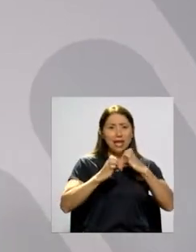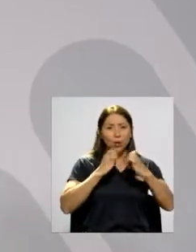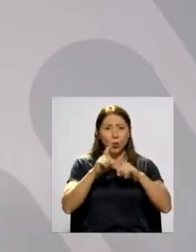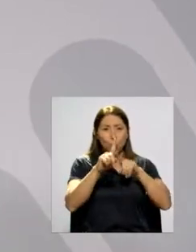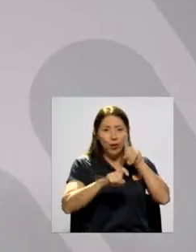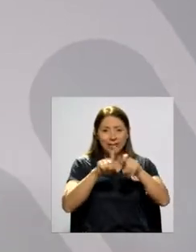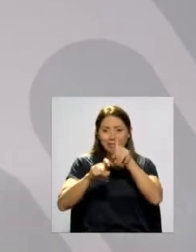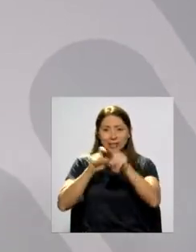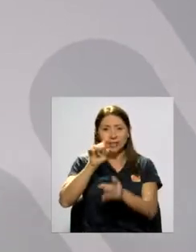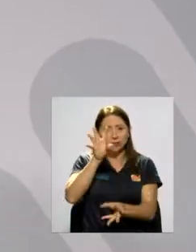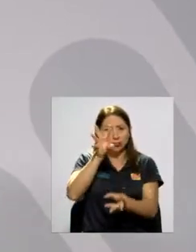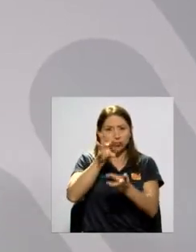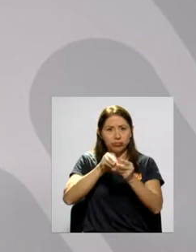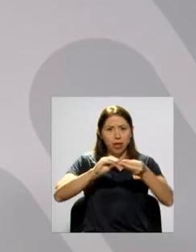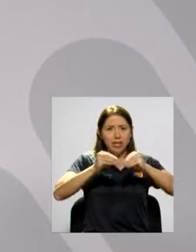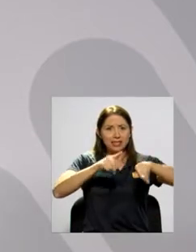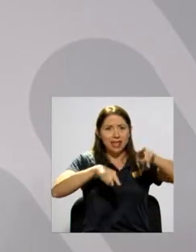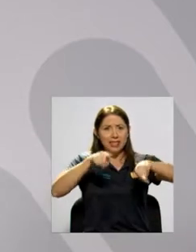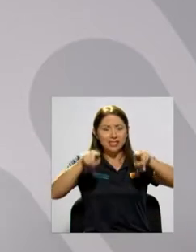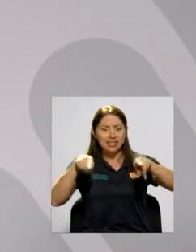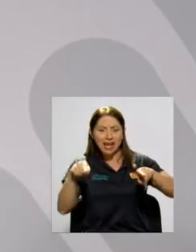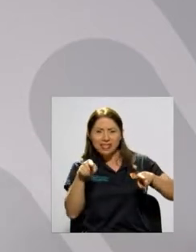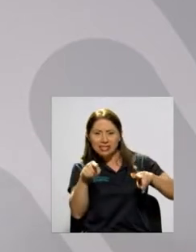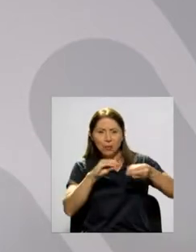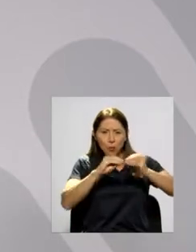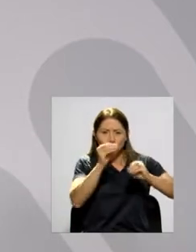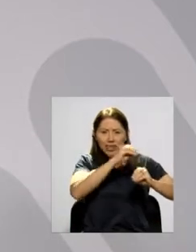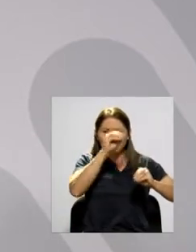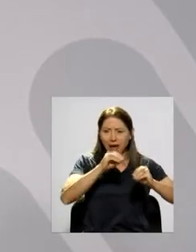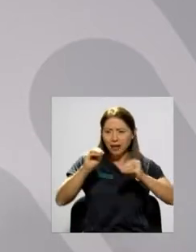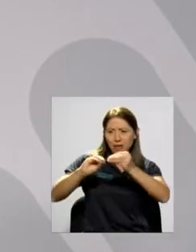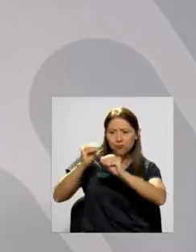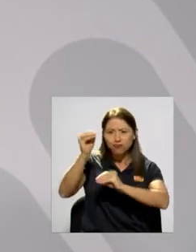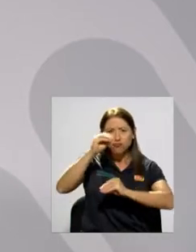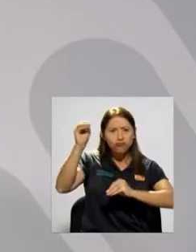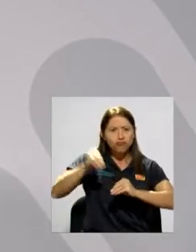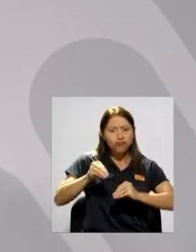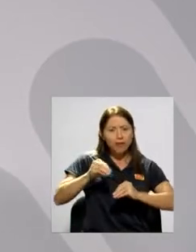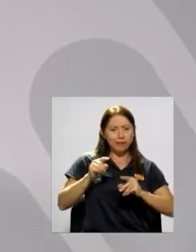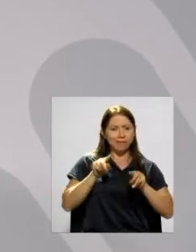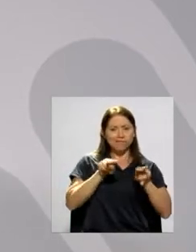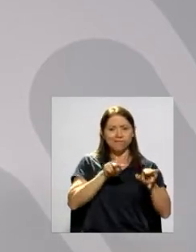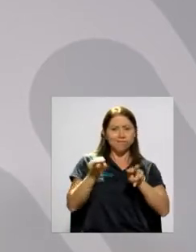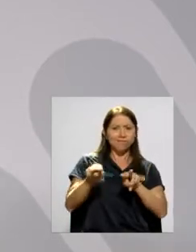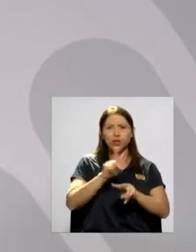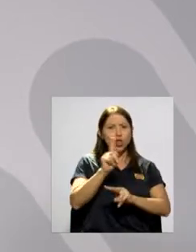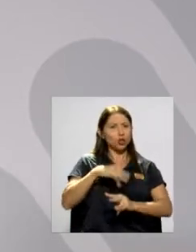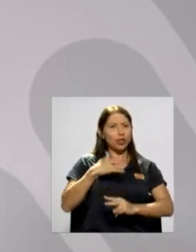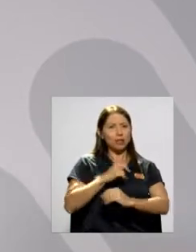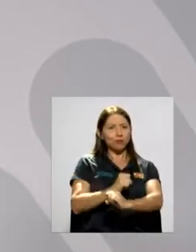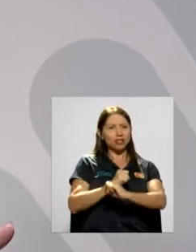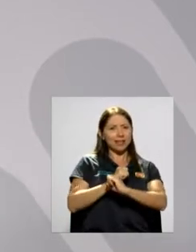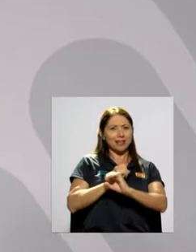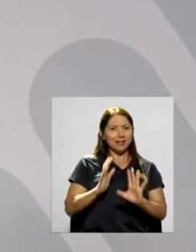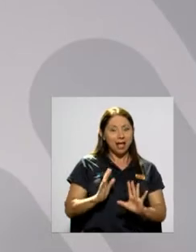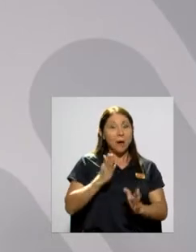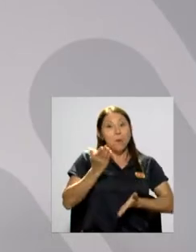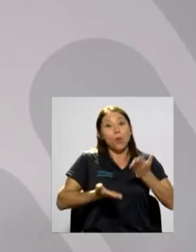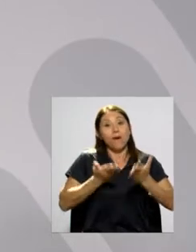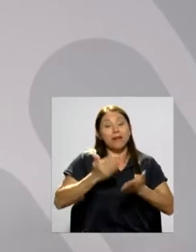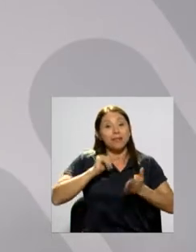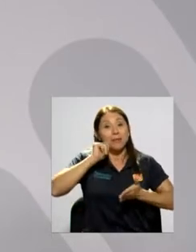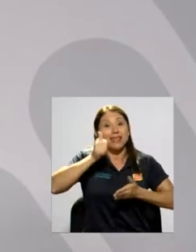las estadísticas no nos han dejado tener certeza en ningún momento, probablemente mañana la mitad de Costa